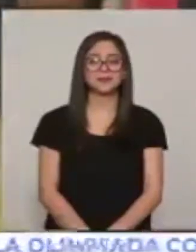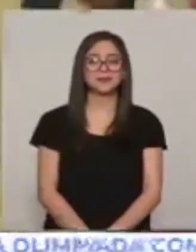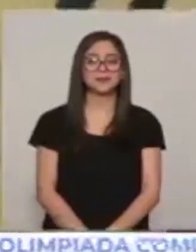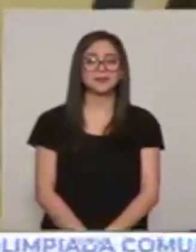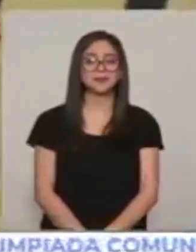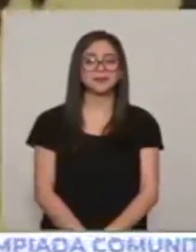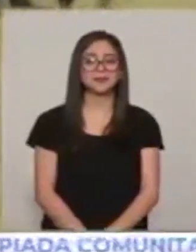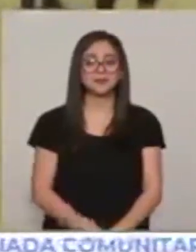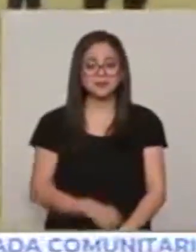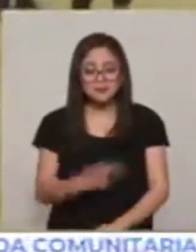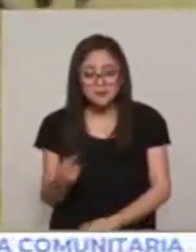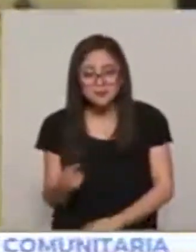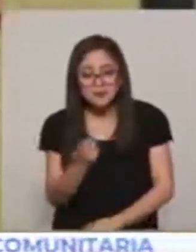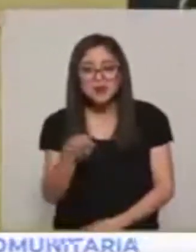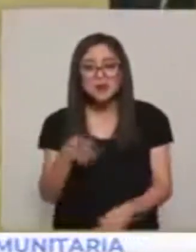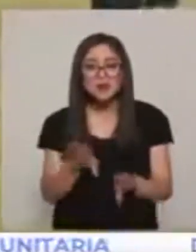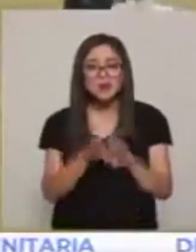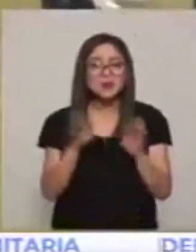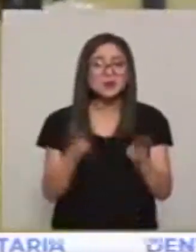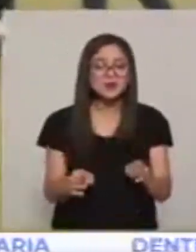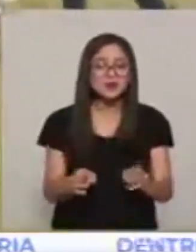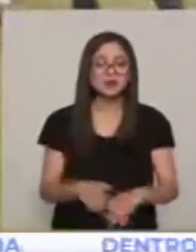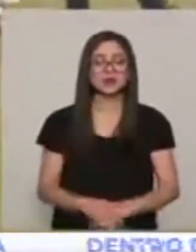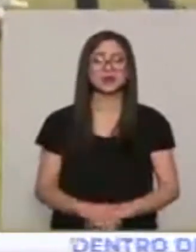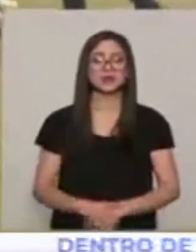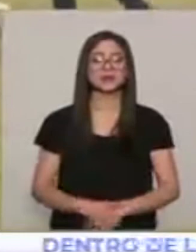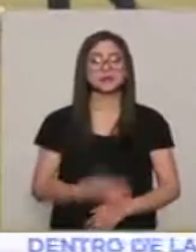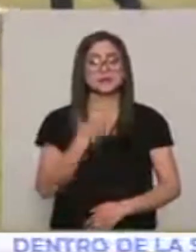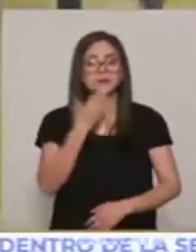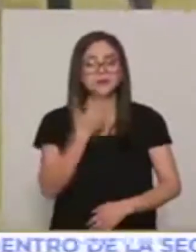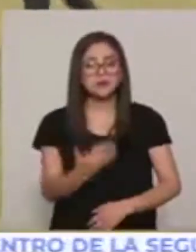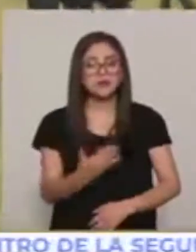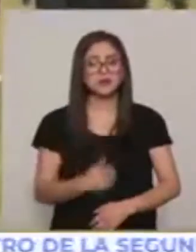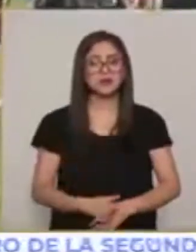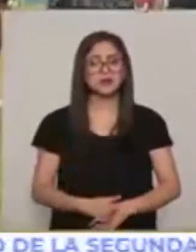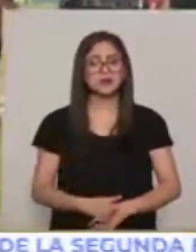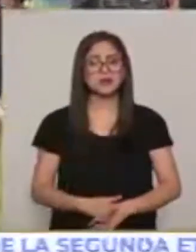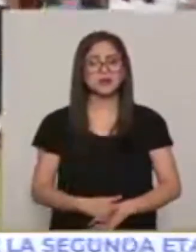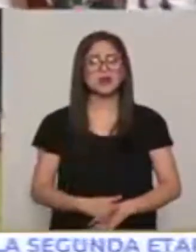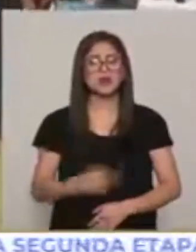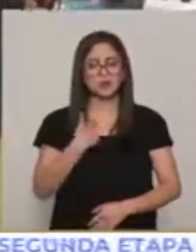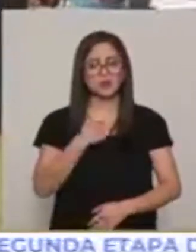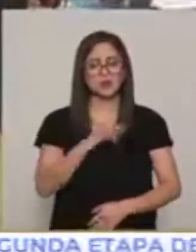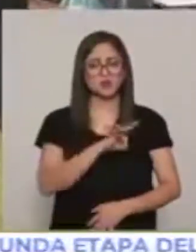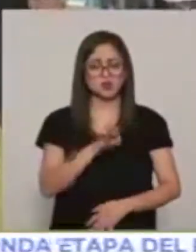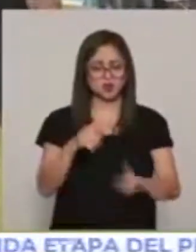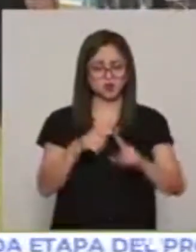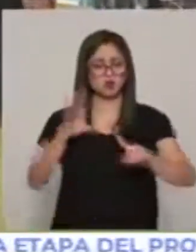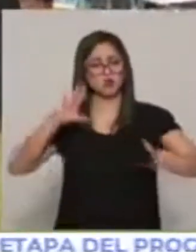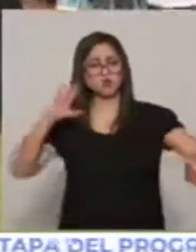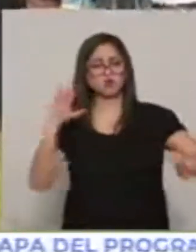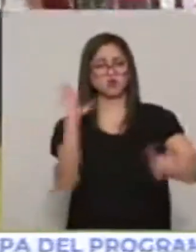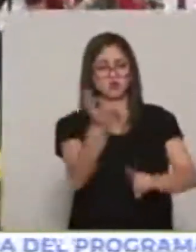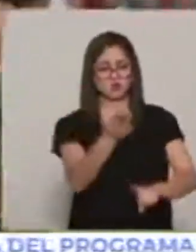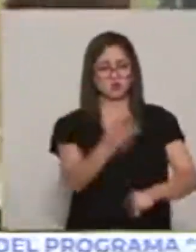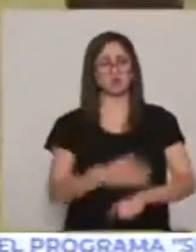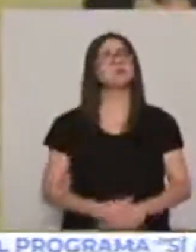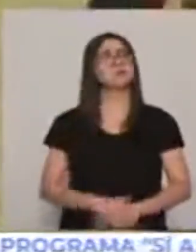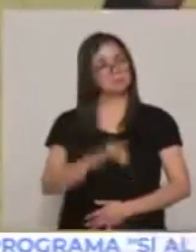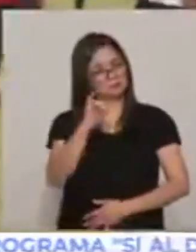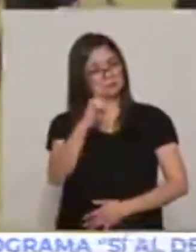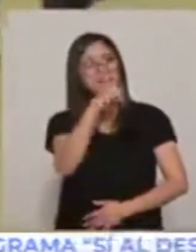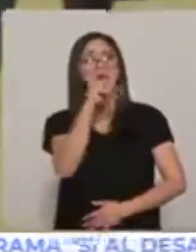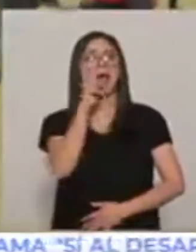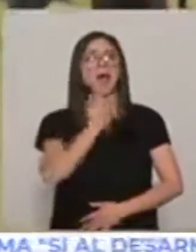¿Cómo estás, Aaron Rodgers? ¿Cómo te va? Bien. ¿Te puedo enviar un pase? ¿Sí? ¿Sí? A ver, vamos a ver qué tan